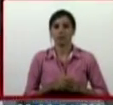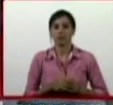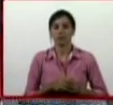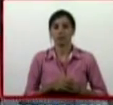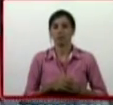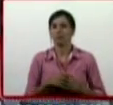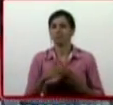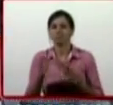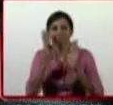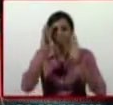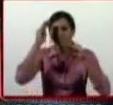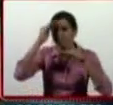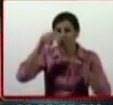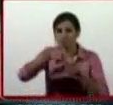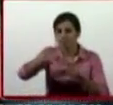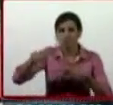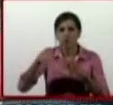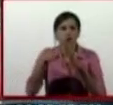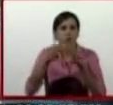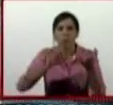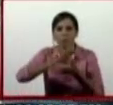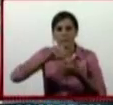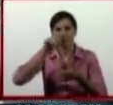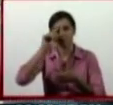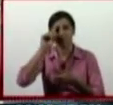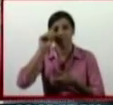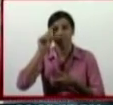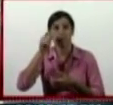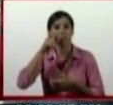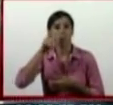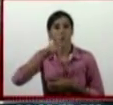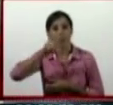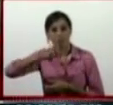Para atender todos los problemas del pueblo.